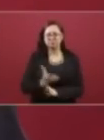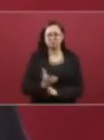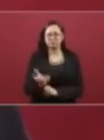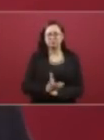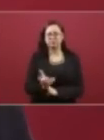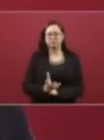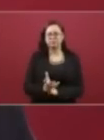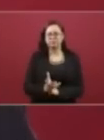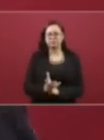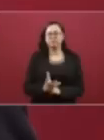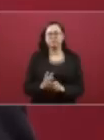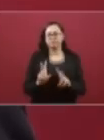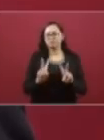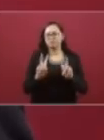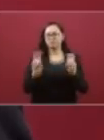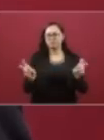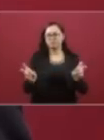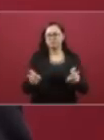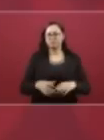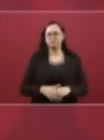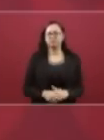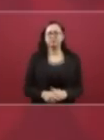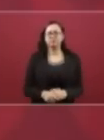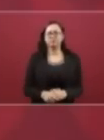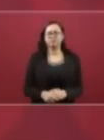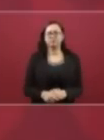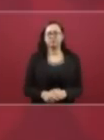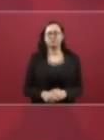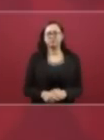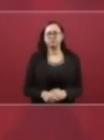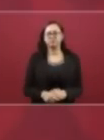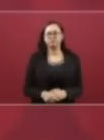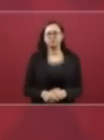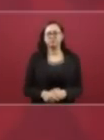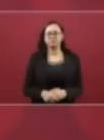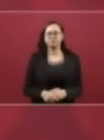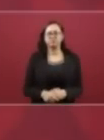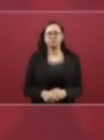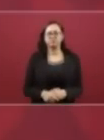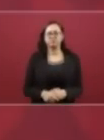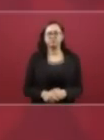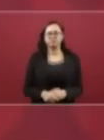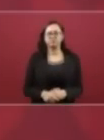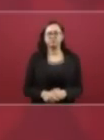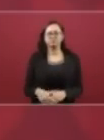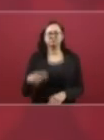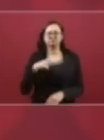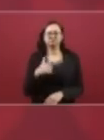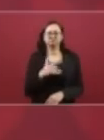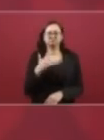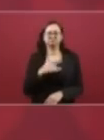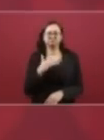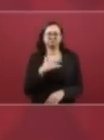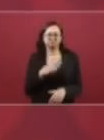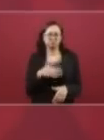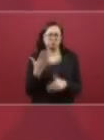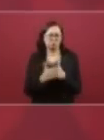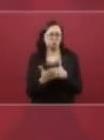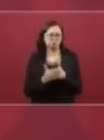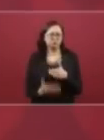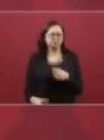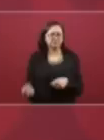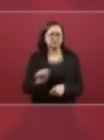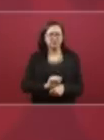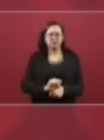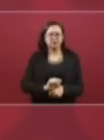era lo que le dejó Peña Nieto. Entonces, esa fue su mejor etapa, las medidas simbólicas. Pero se sabía que no podía